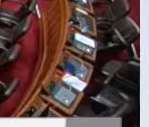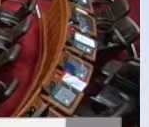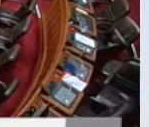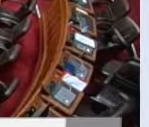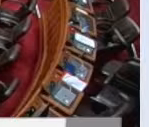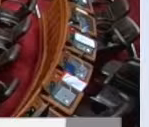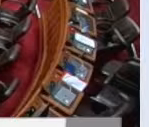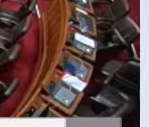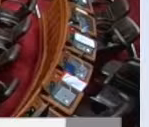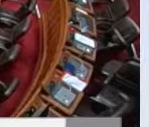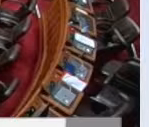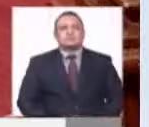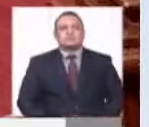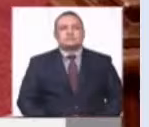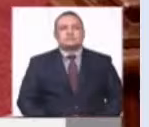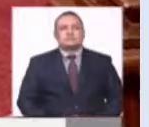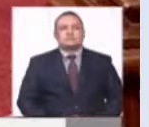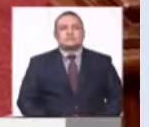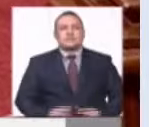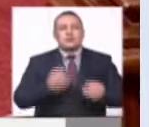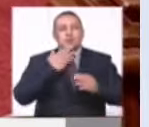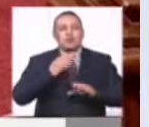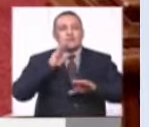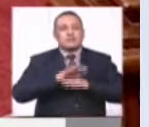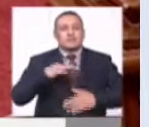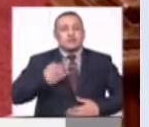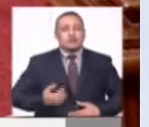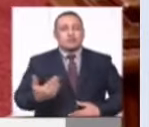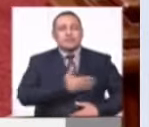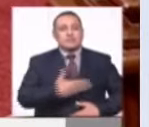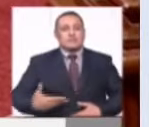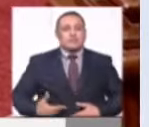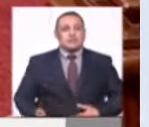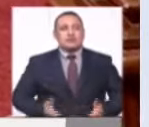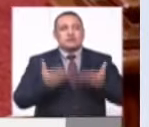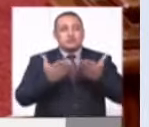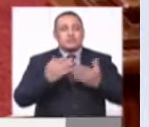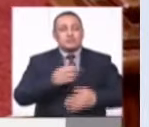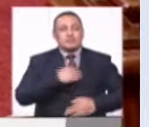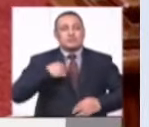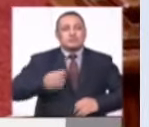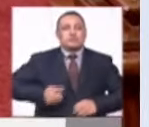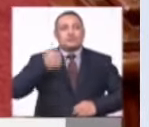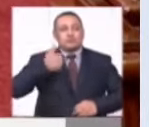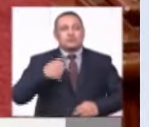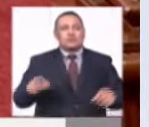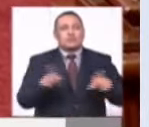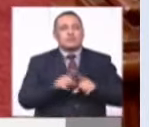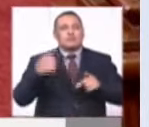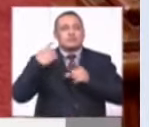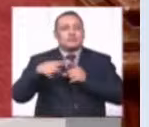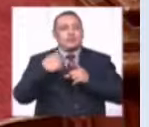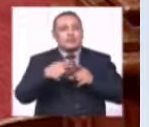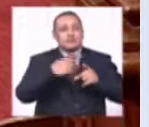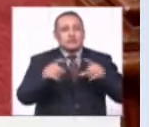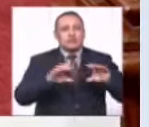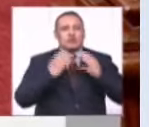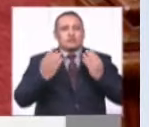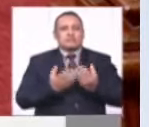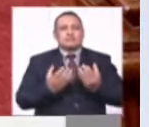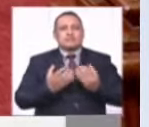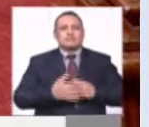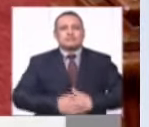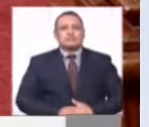Muy buenas tardes, señor Presidente, señor Primer Ministro, señores